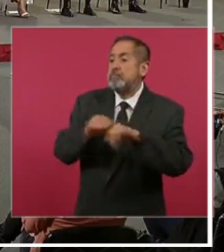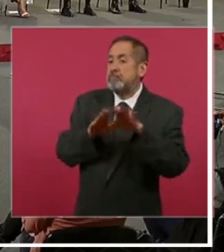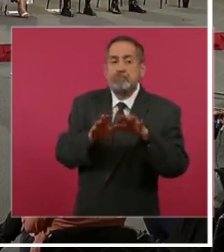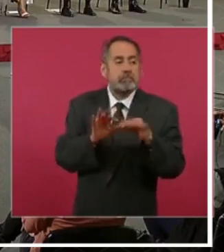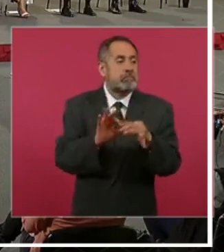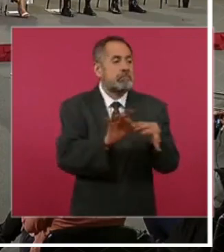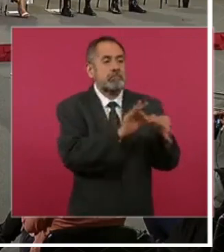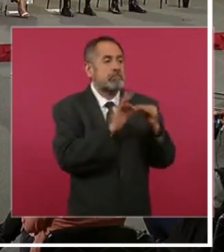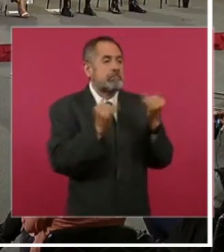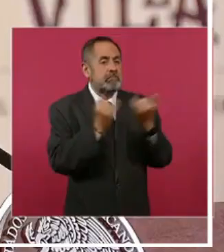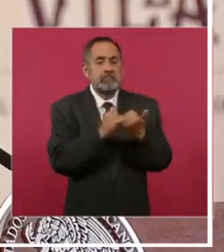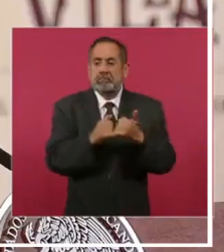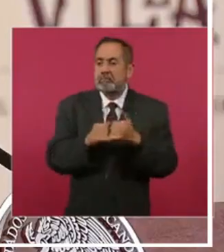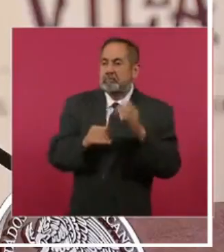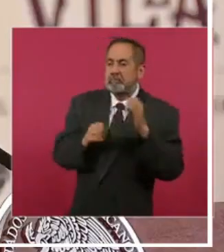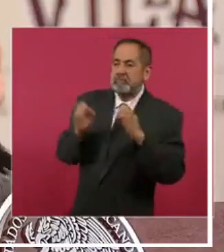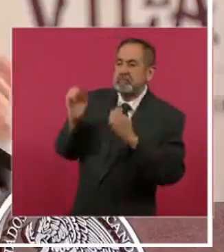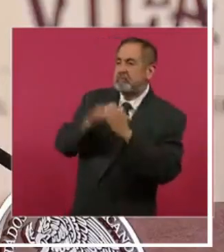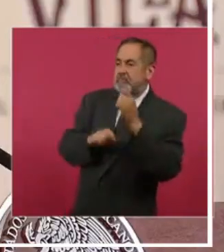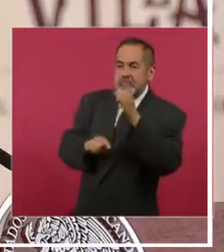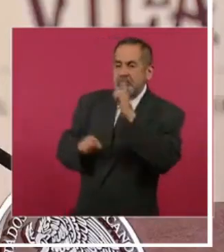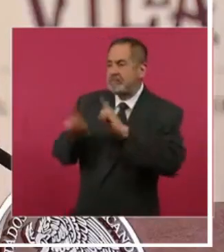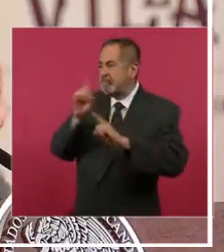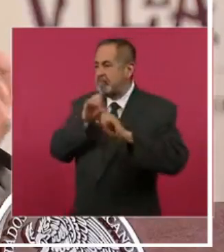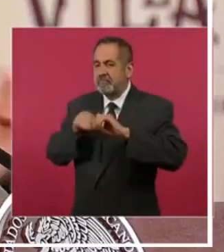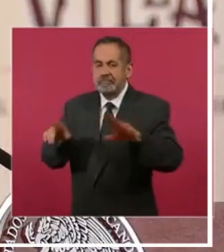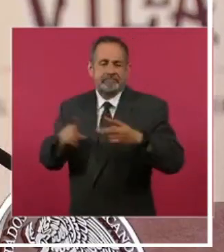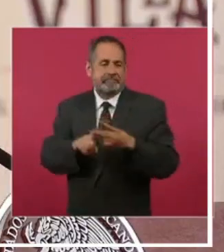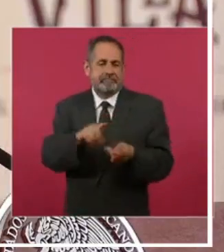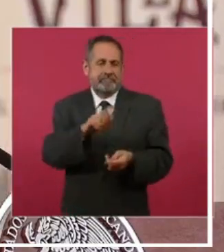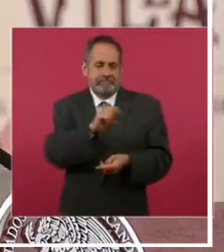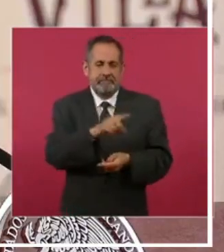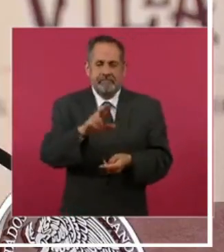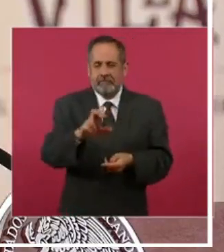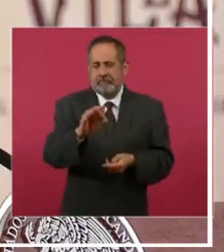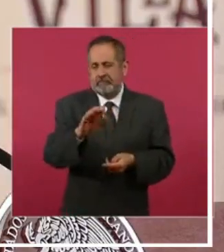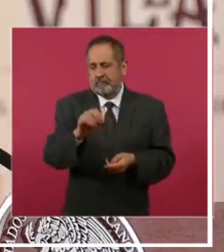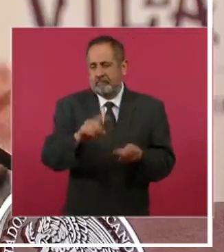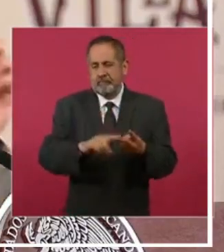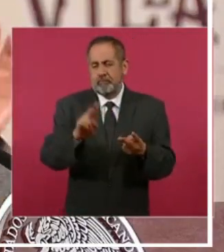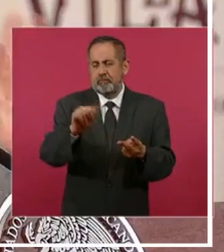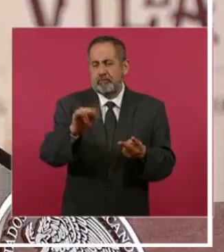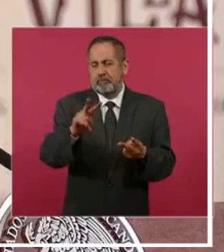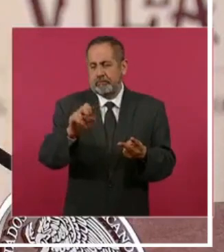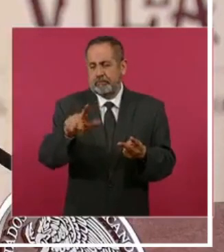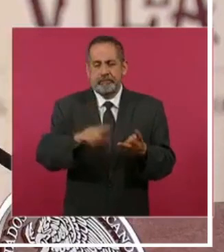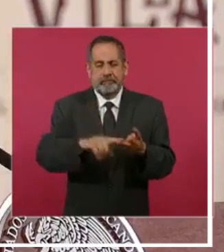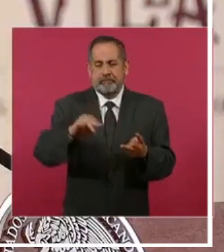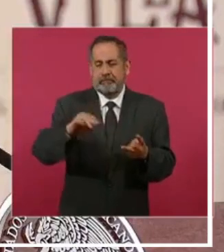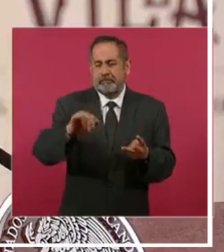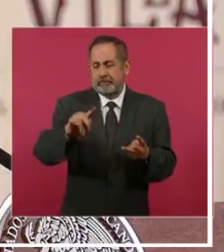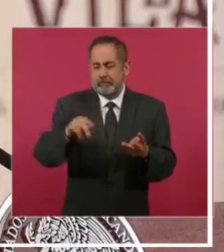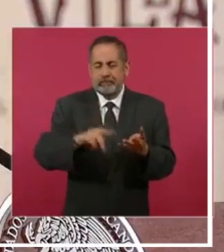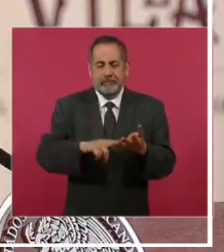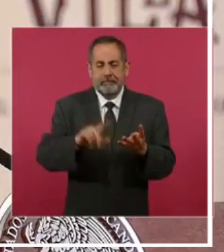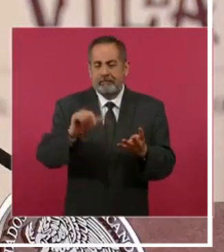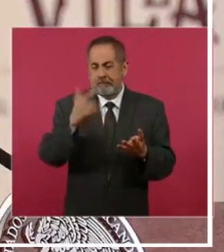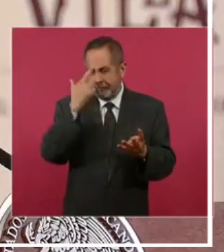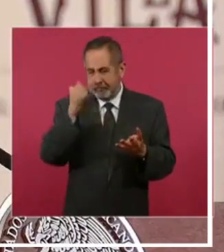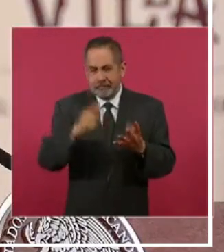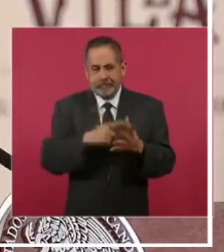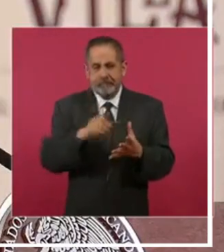mentiras. Aquí, como podemos ver, estuvo Reforma, el Universal, Milenio, el Sol de México, la razón,